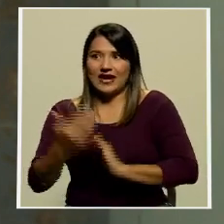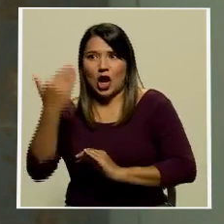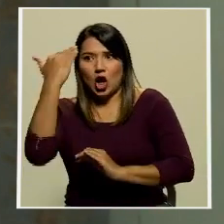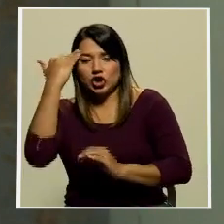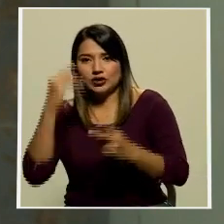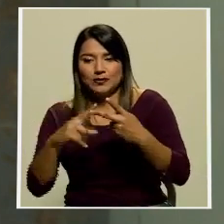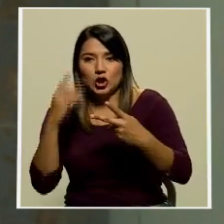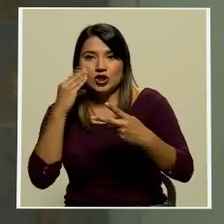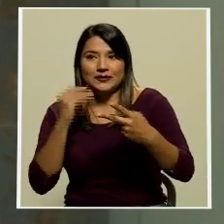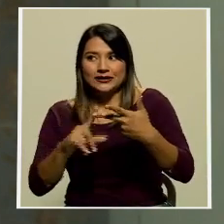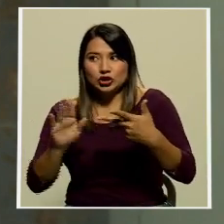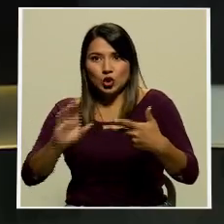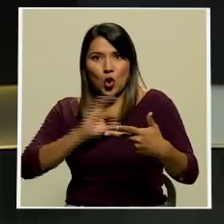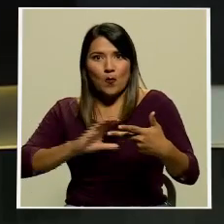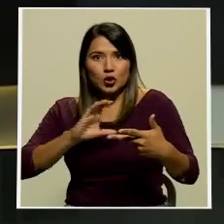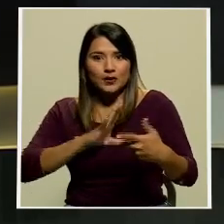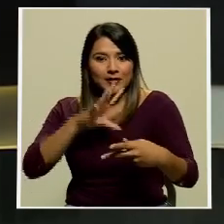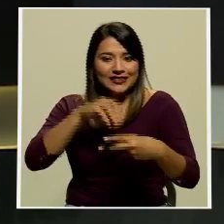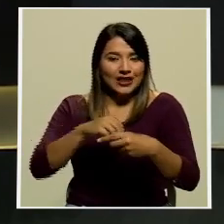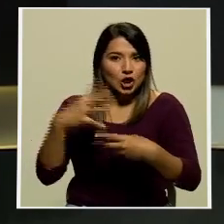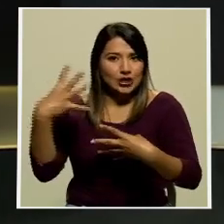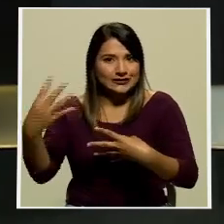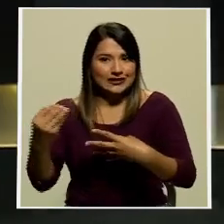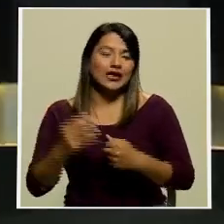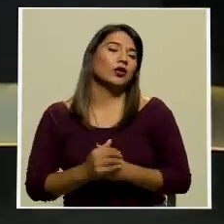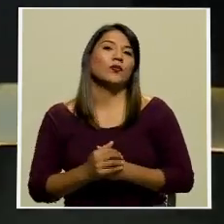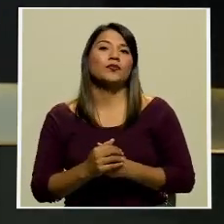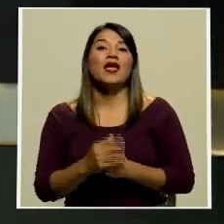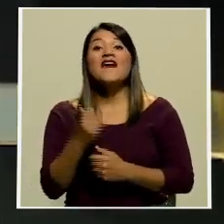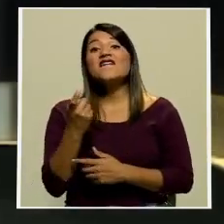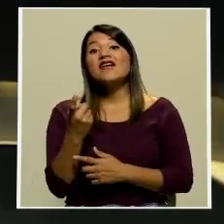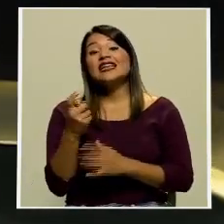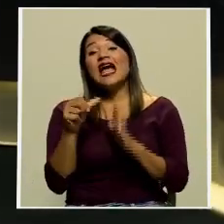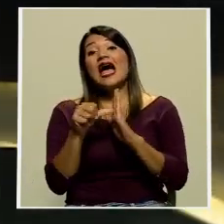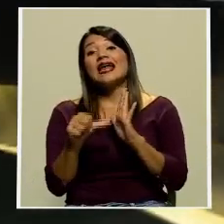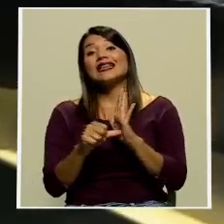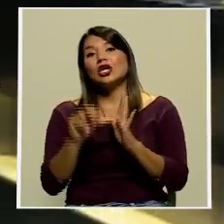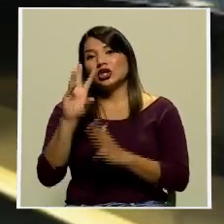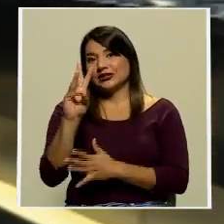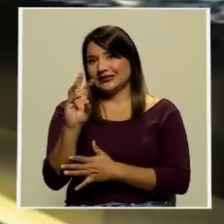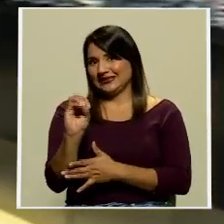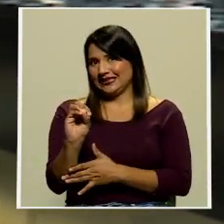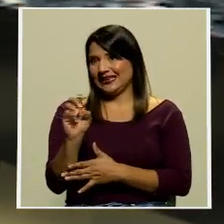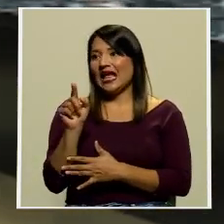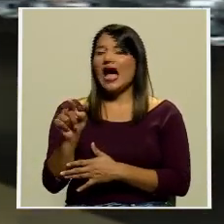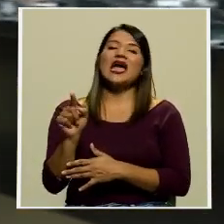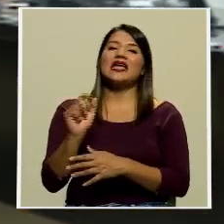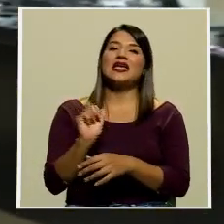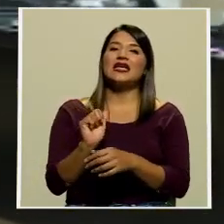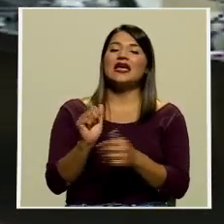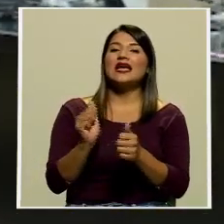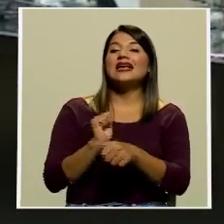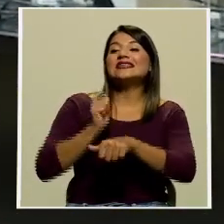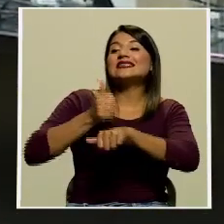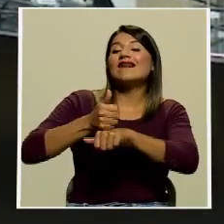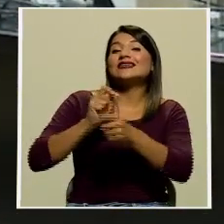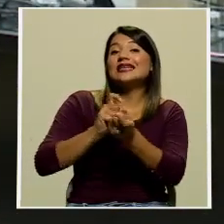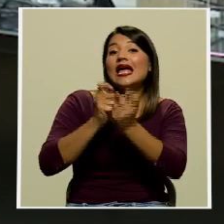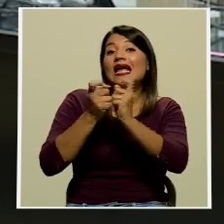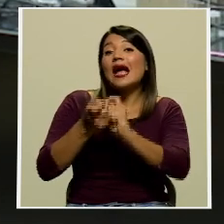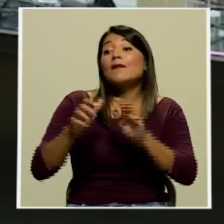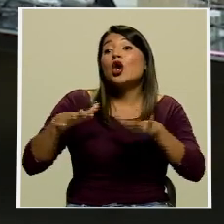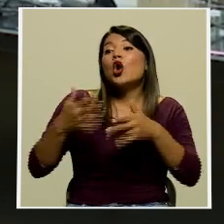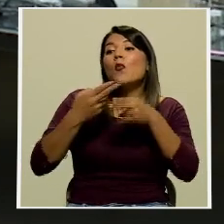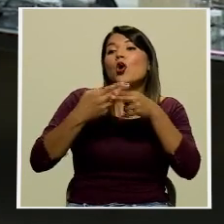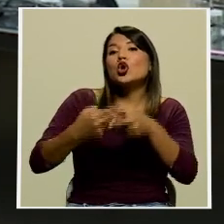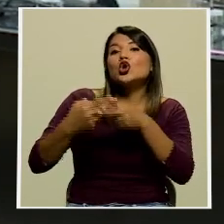interno e incluso externo. Quedó pendiente el artículo 60, donde se definirán cambios en los nombramientos del directorio de